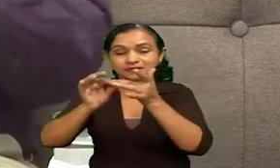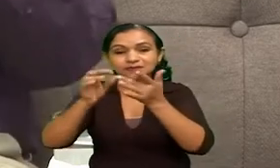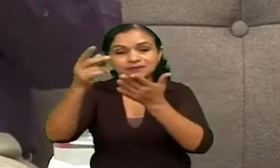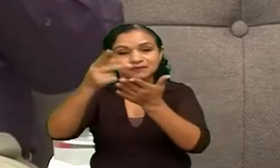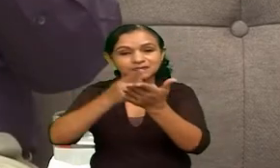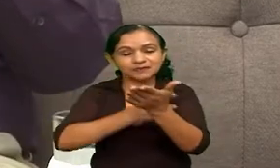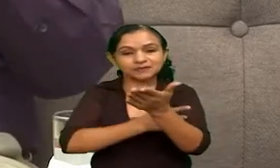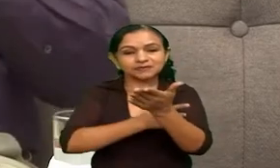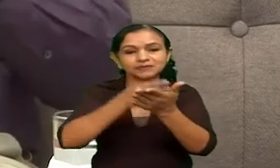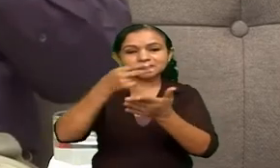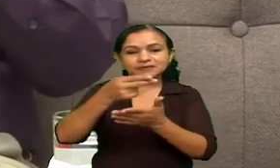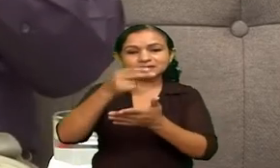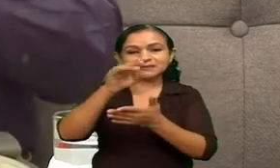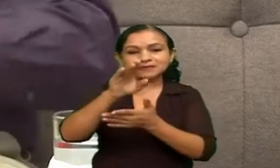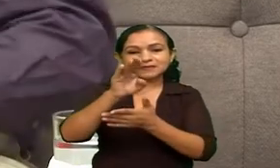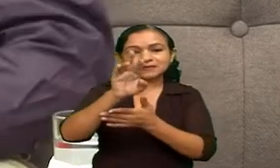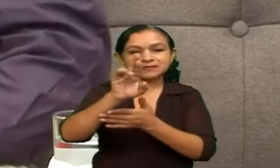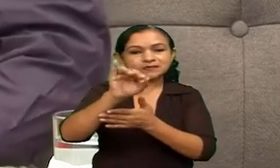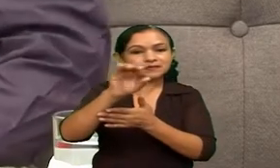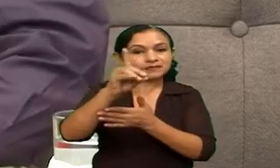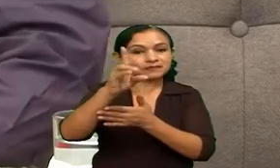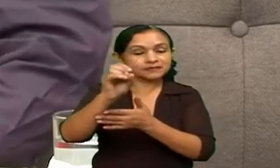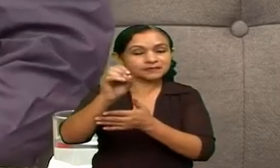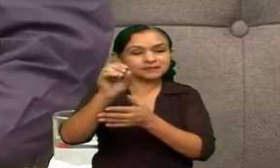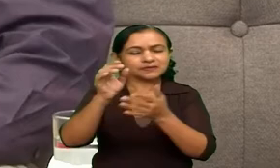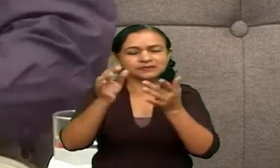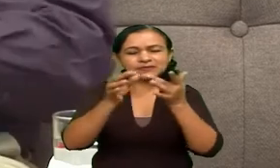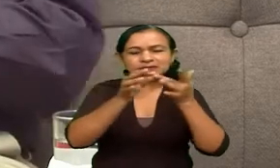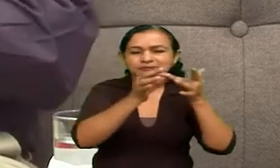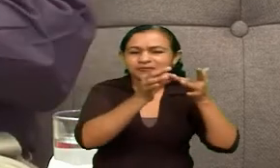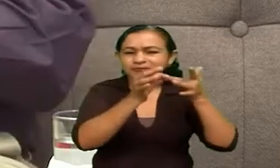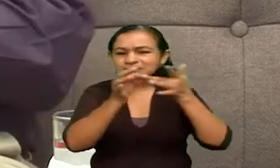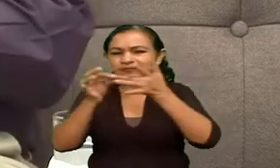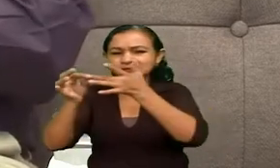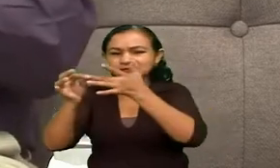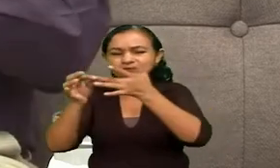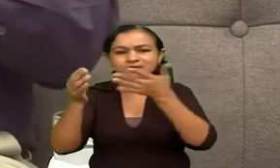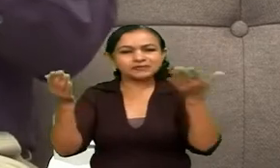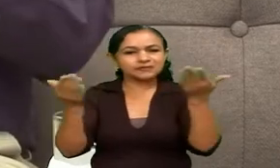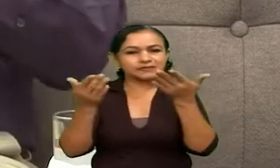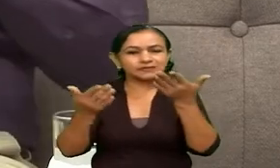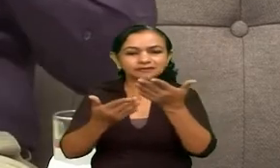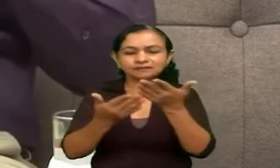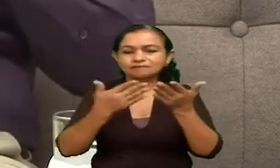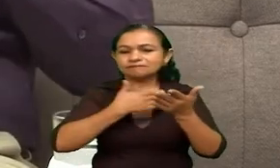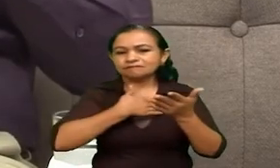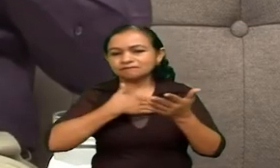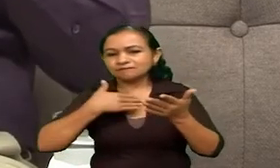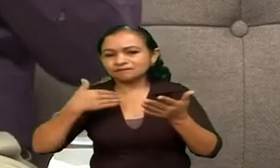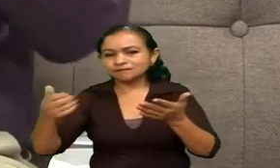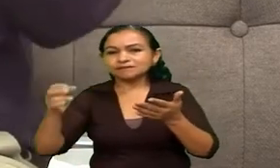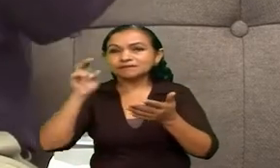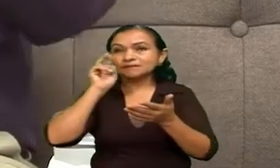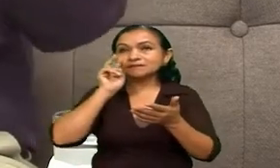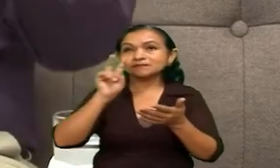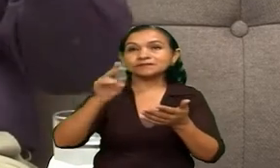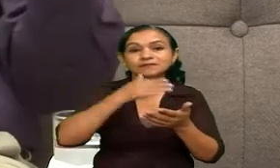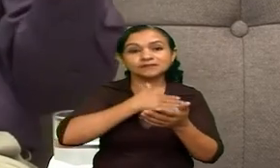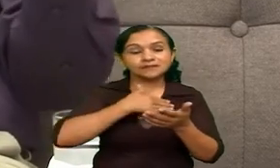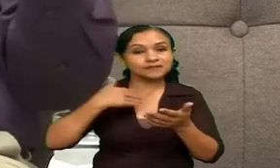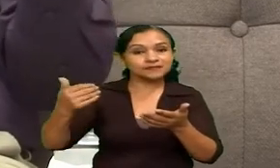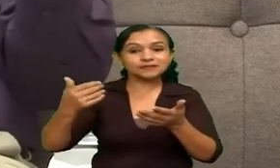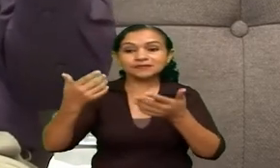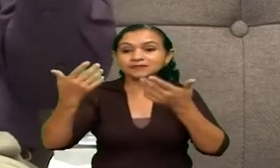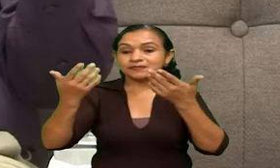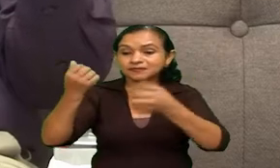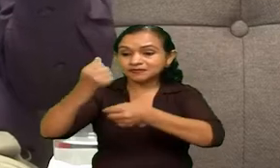proyecto híbrido de tecnología de punta. O sea, ahí estás viendo lo mejor que de